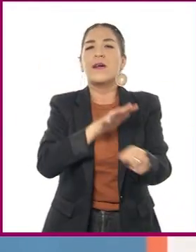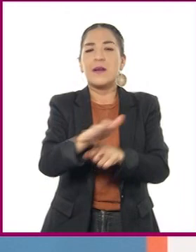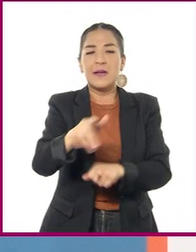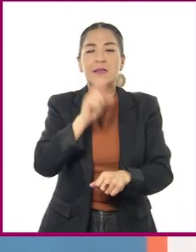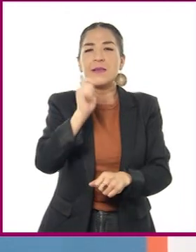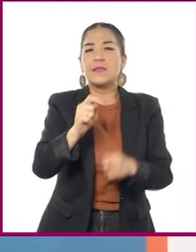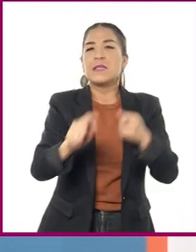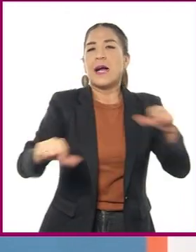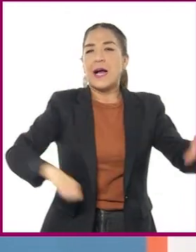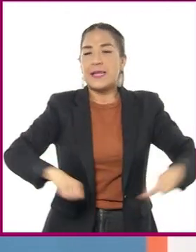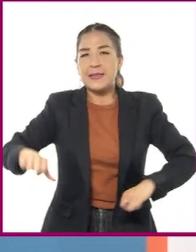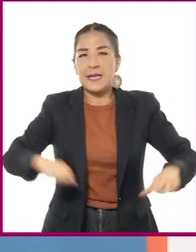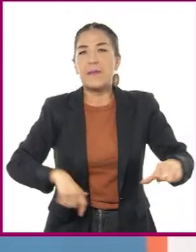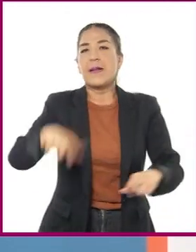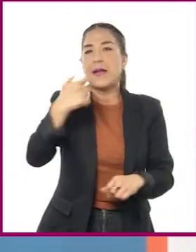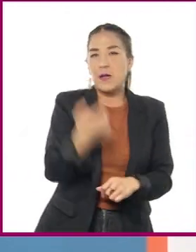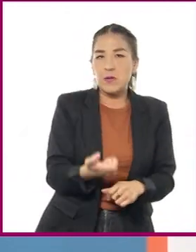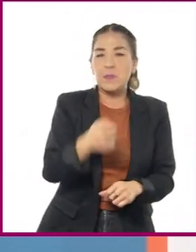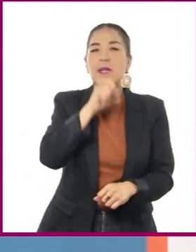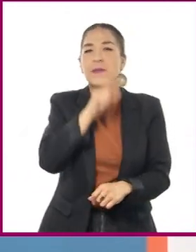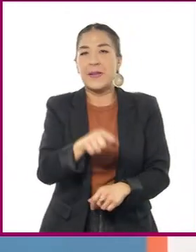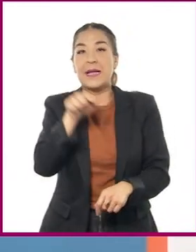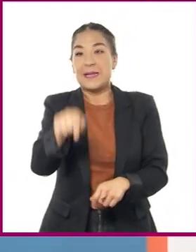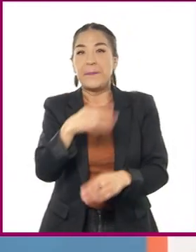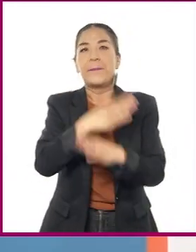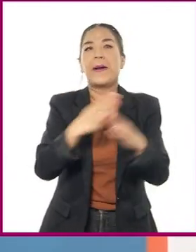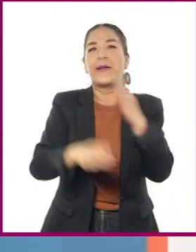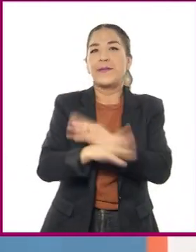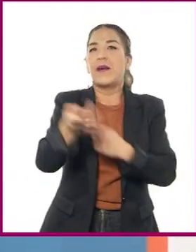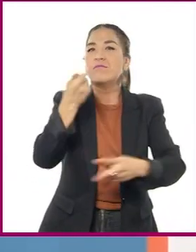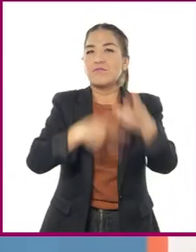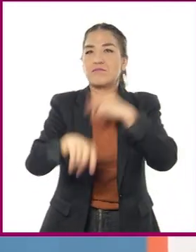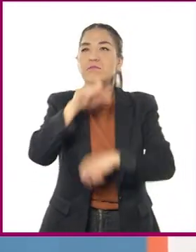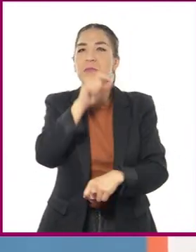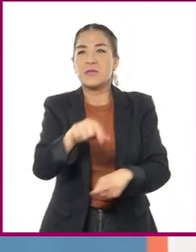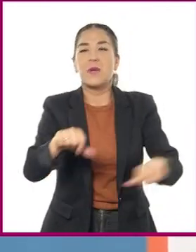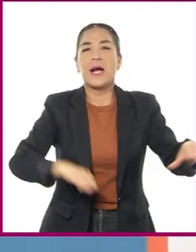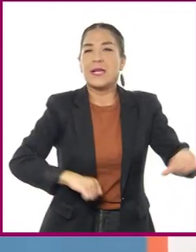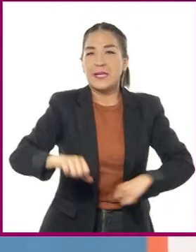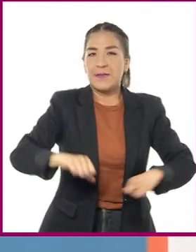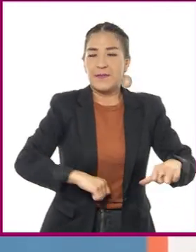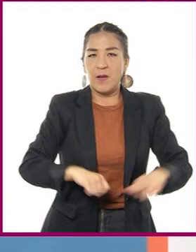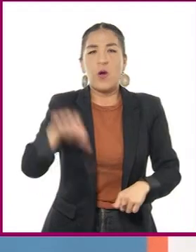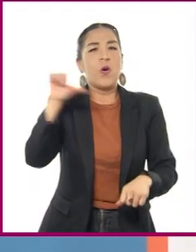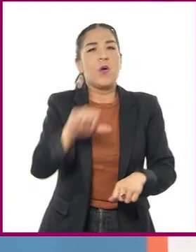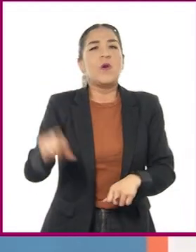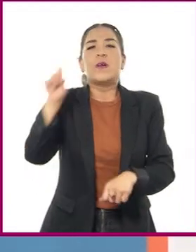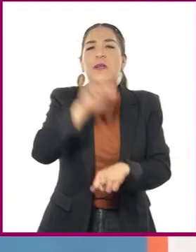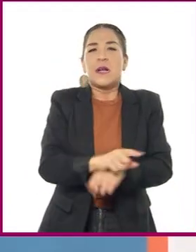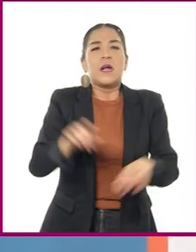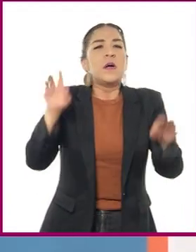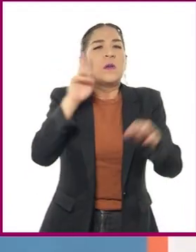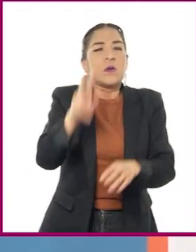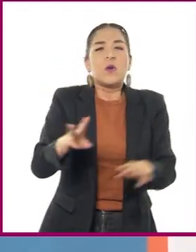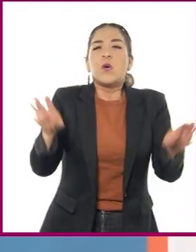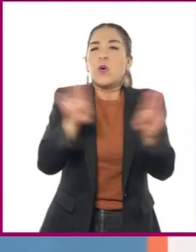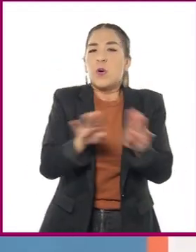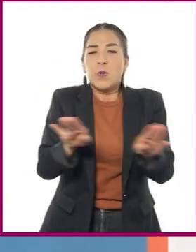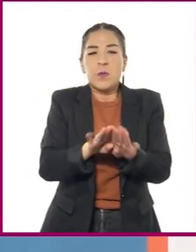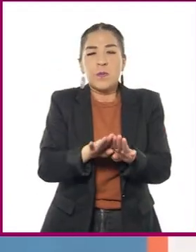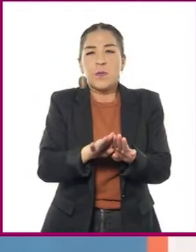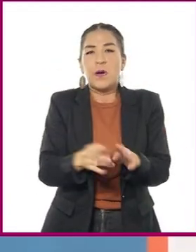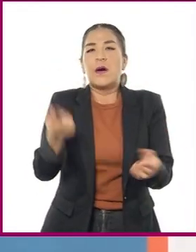actividades económicas y los productos que de ellas se obtienen. El día de hoy vamos a ver cómo es que se